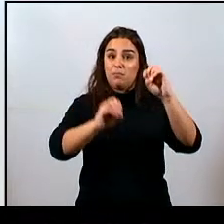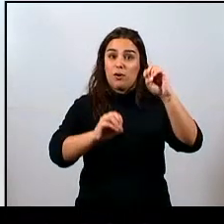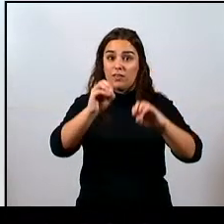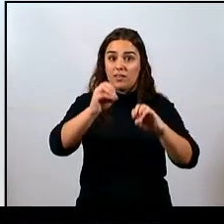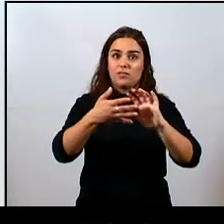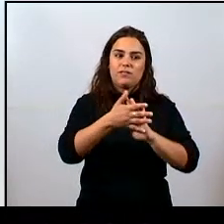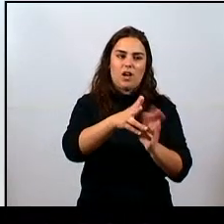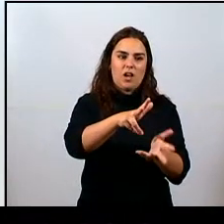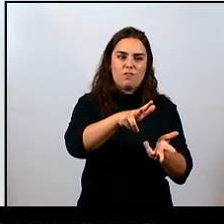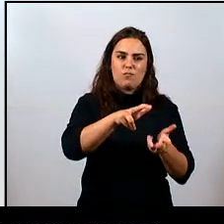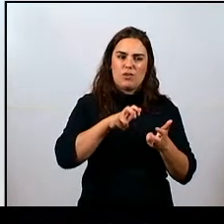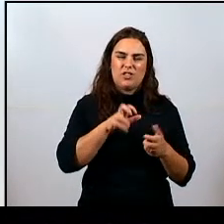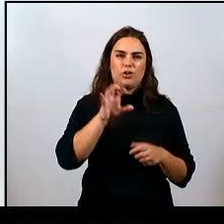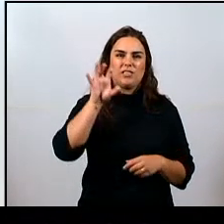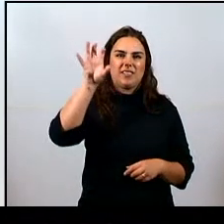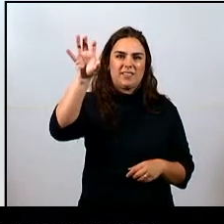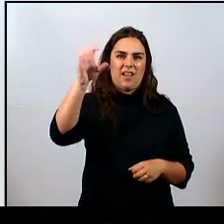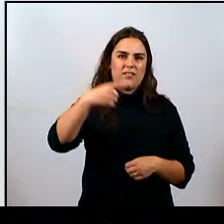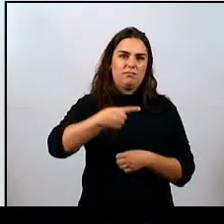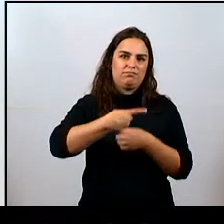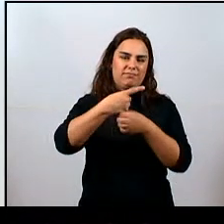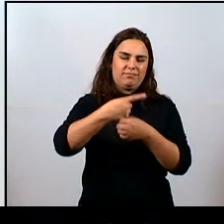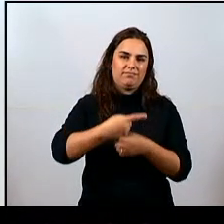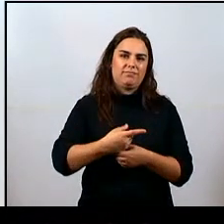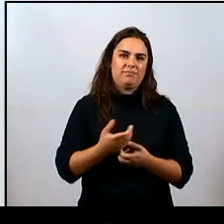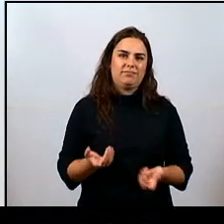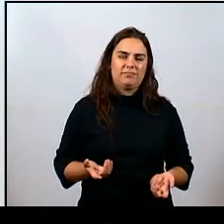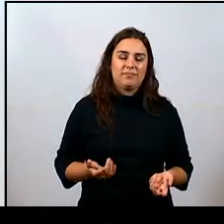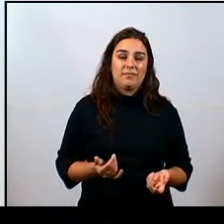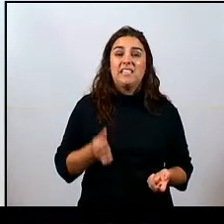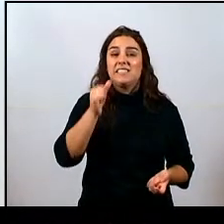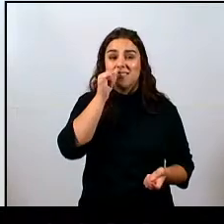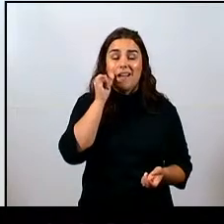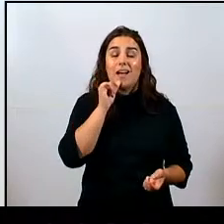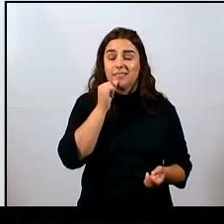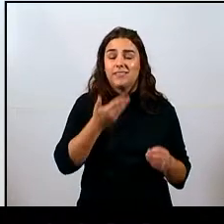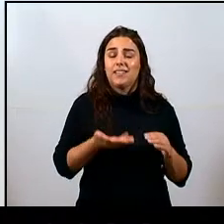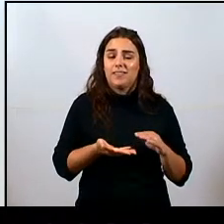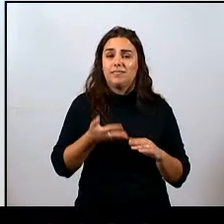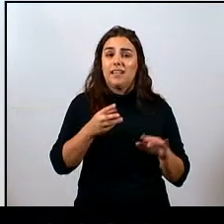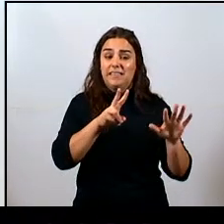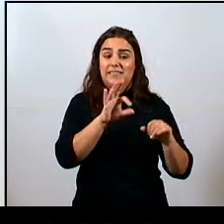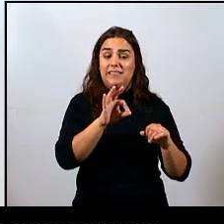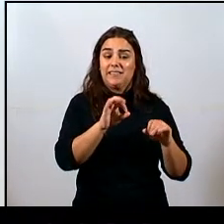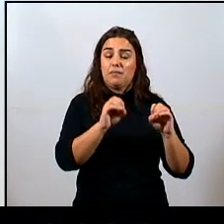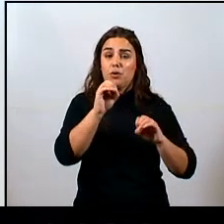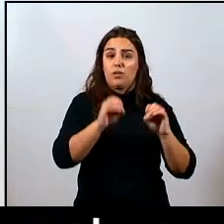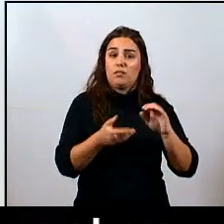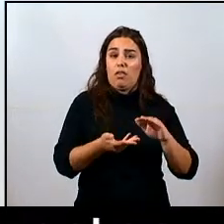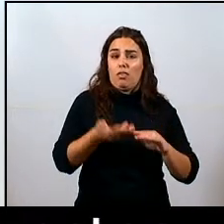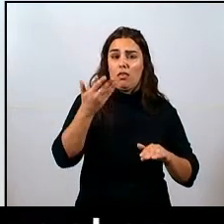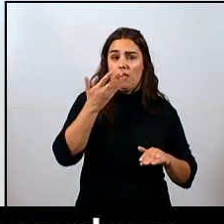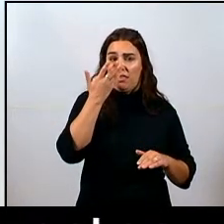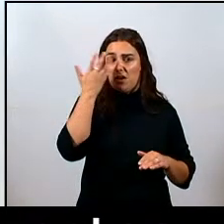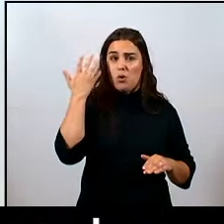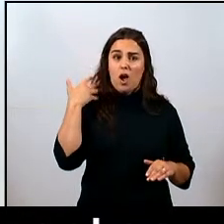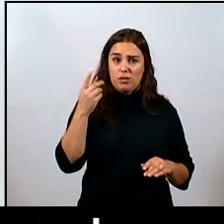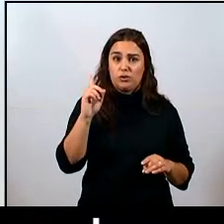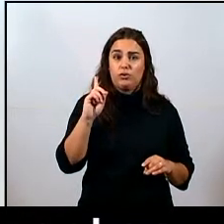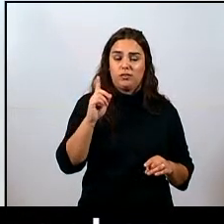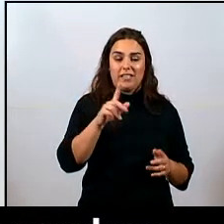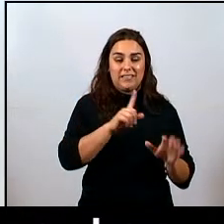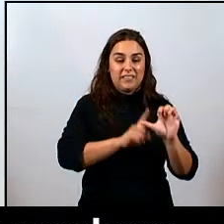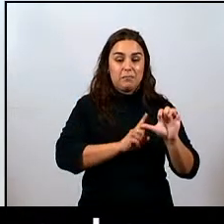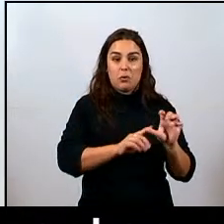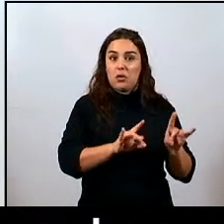son impuestos estatales. Sánchez es quien ha elevado un 70% en los últimos 5 años los impuestos, Extremadura no